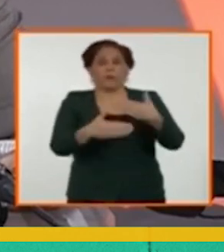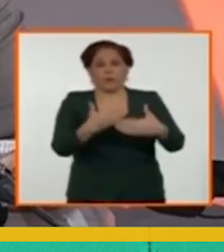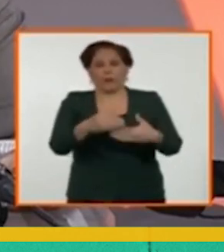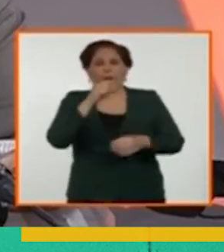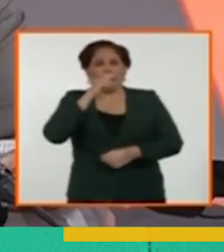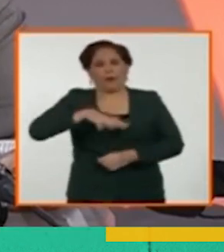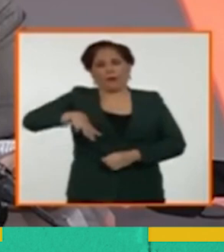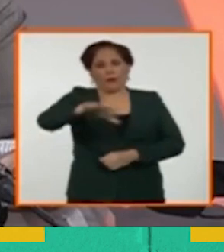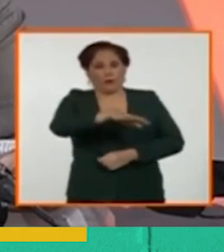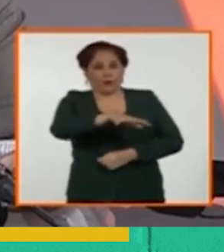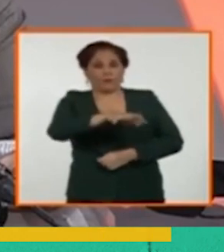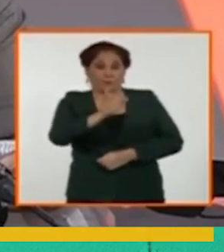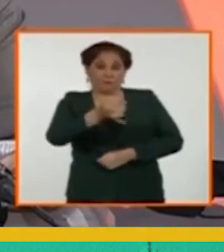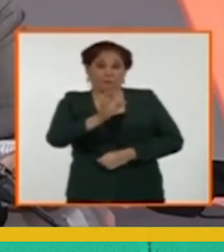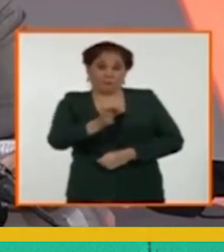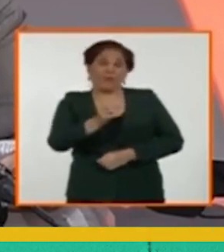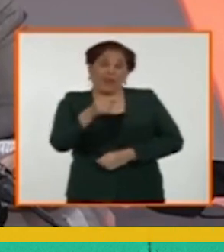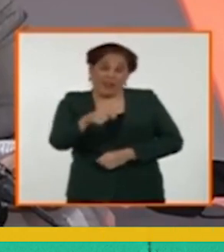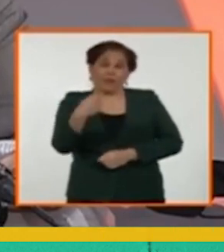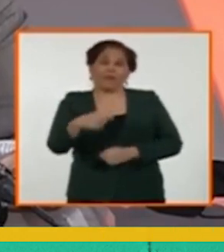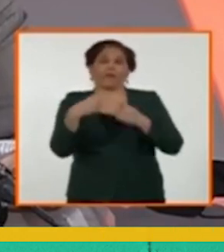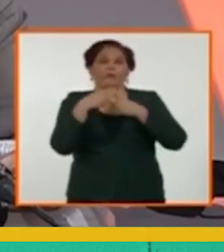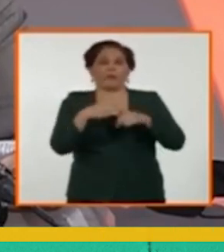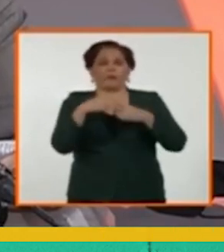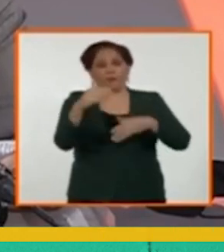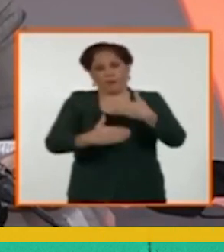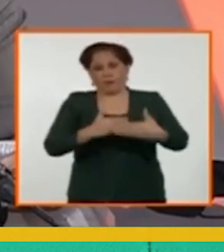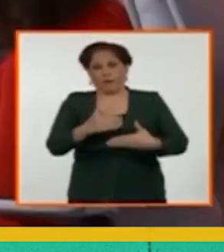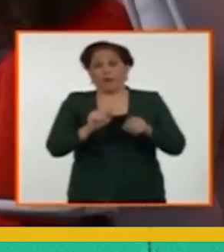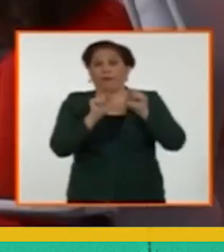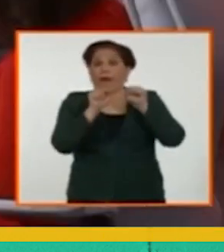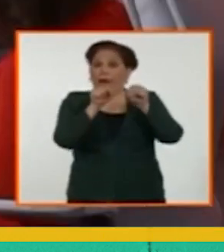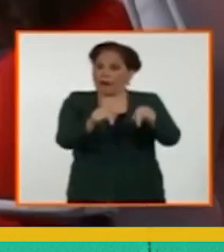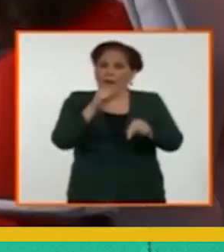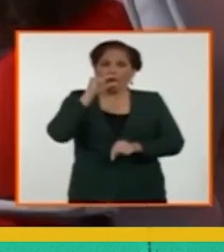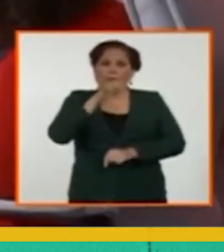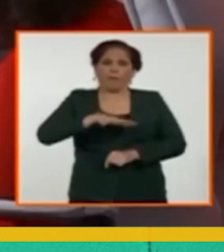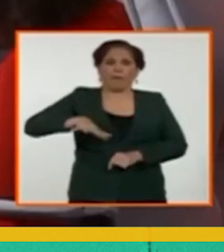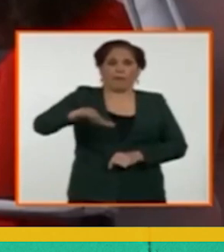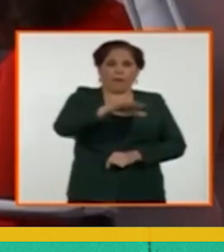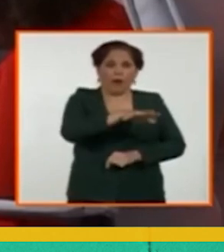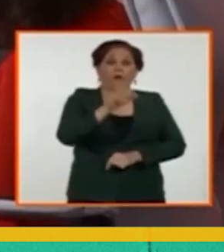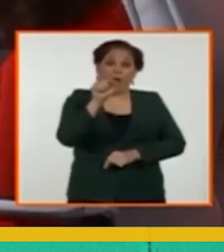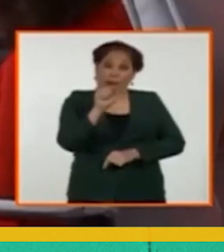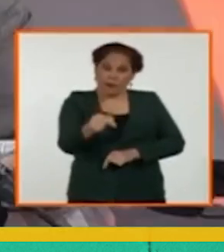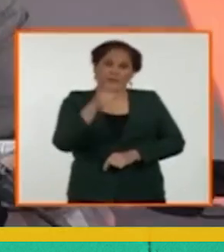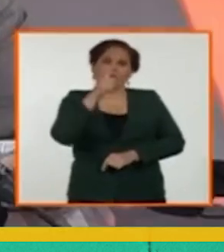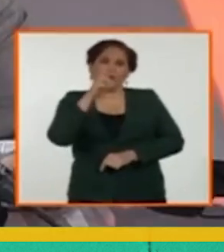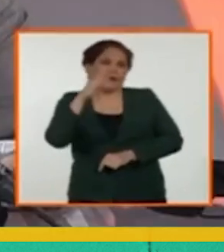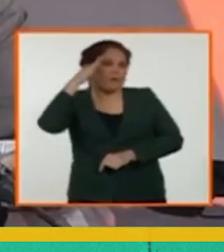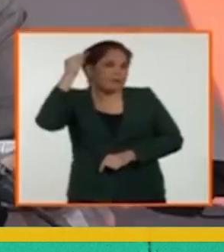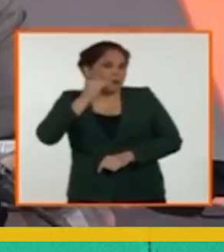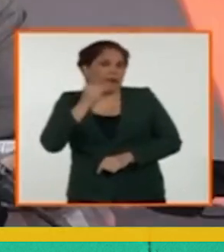el problema que nosotros tenemos que solucionar y donde tenemos los mecanismos y tenemos los actores y tenemos los recursos para